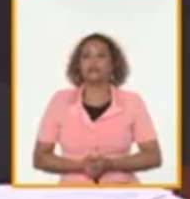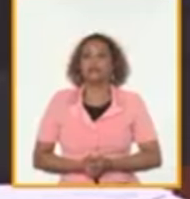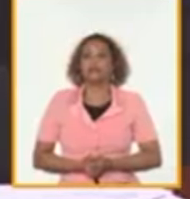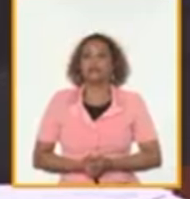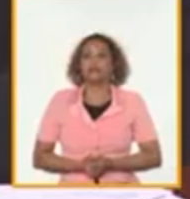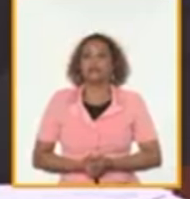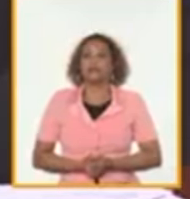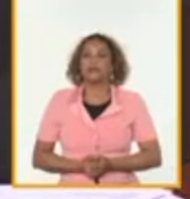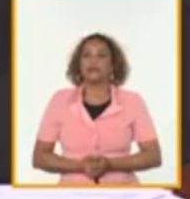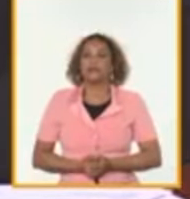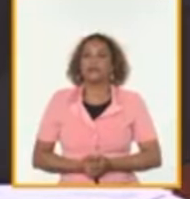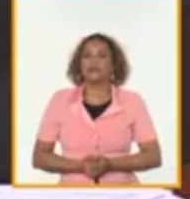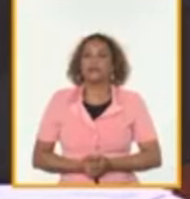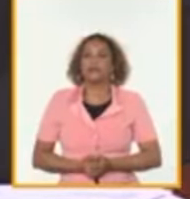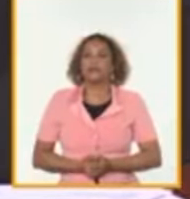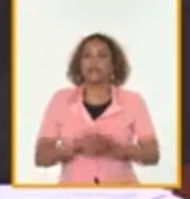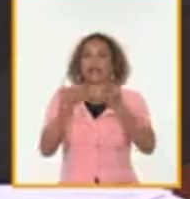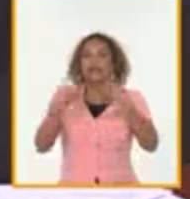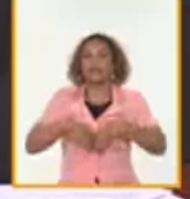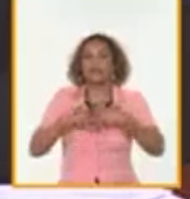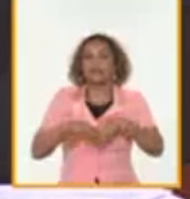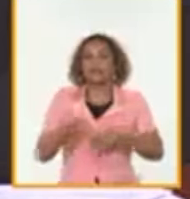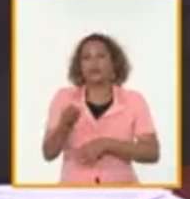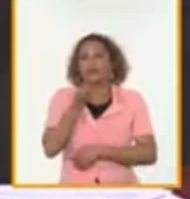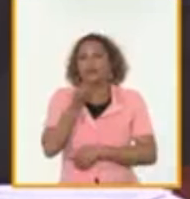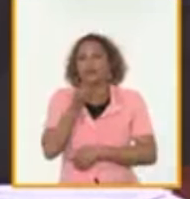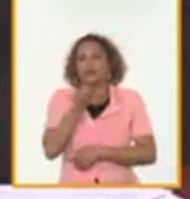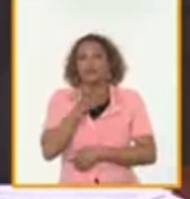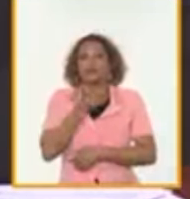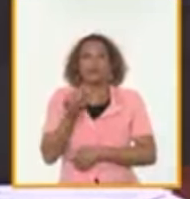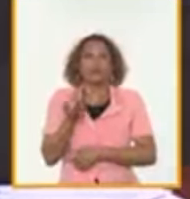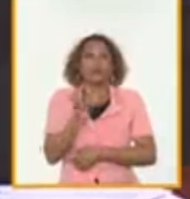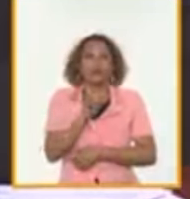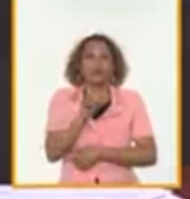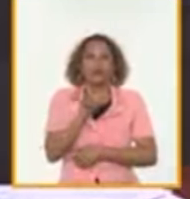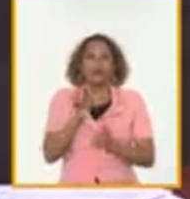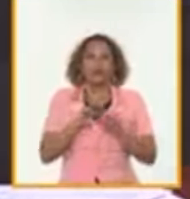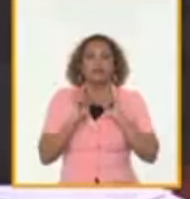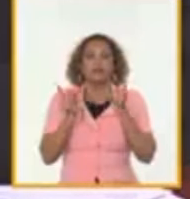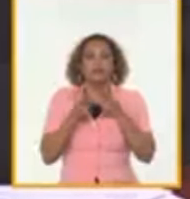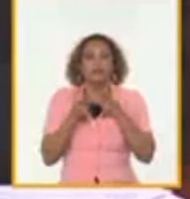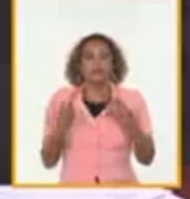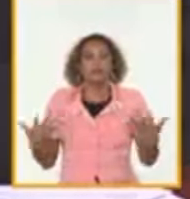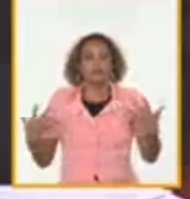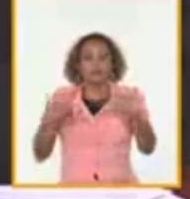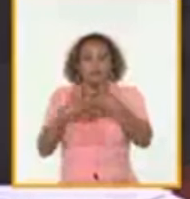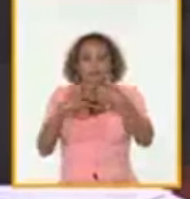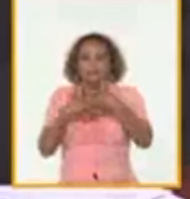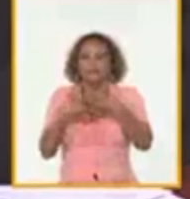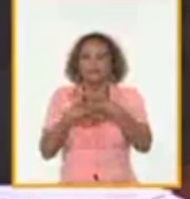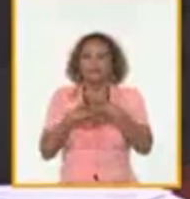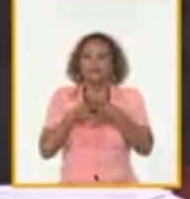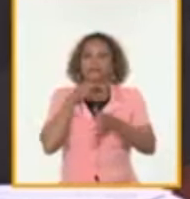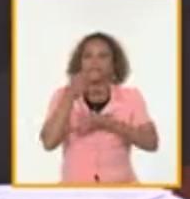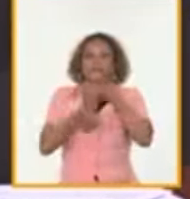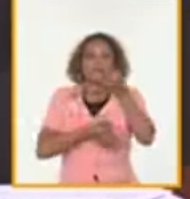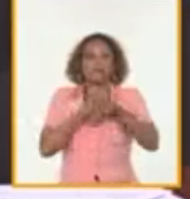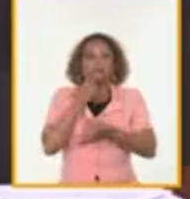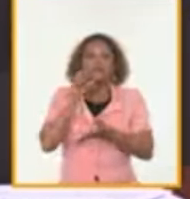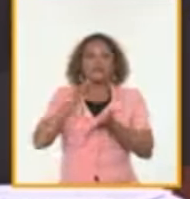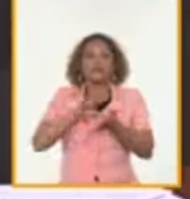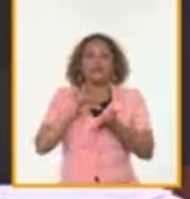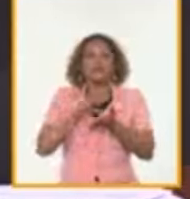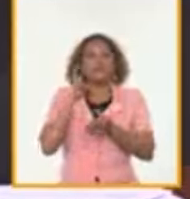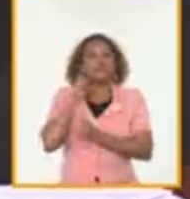hace en producción de alimentos en en general pero sobre todo esa vinculación que usted que usted señalaba de los centros